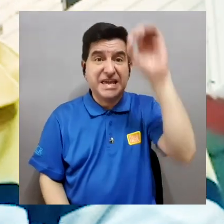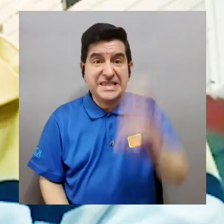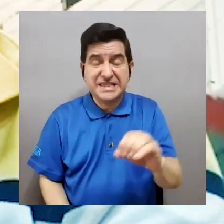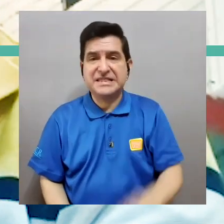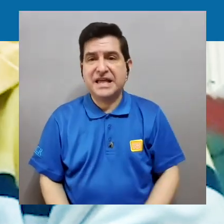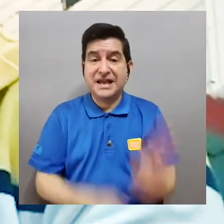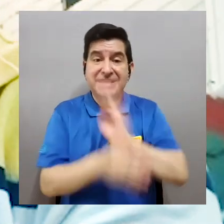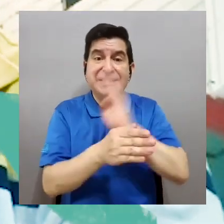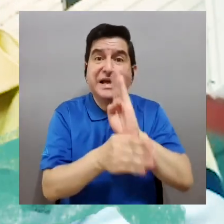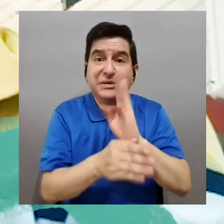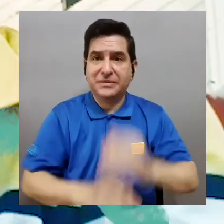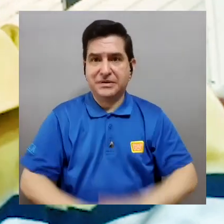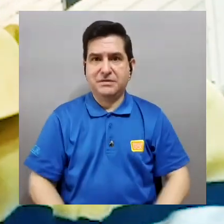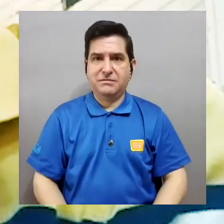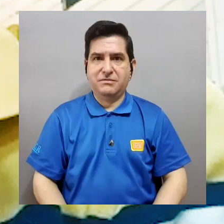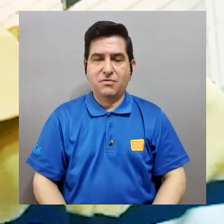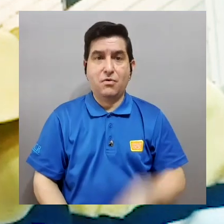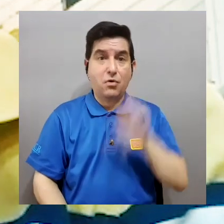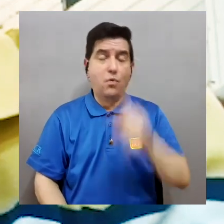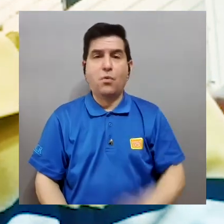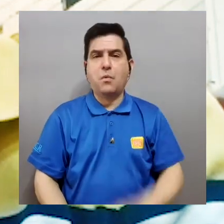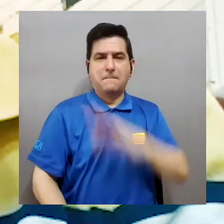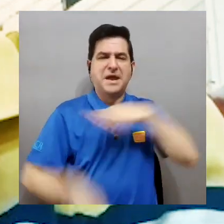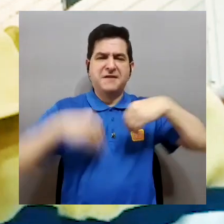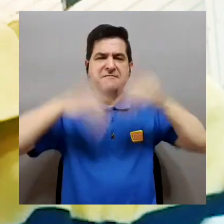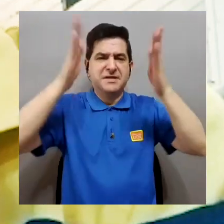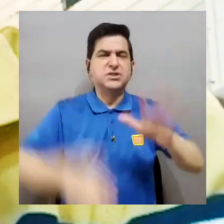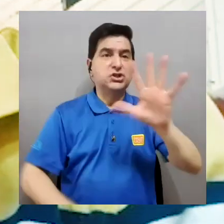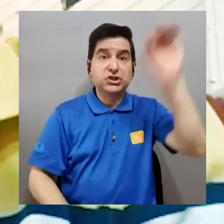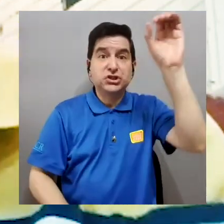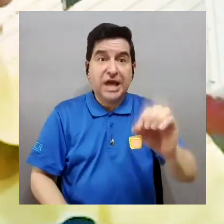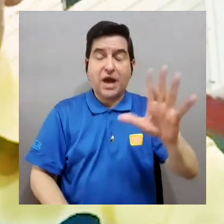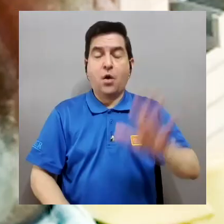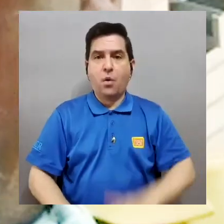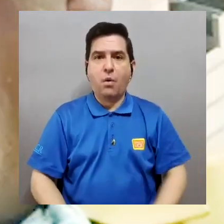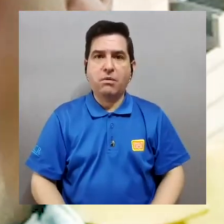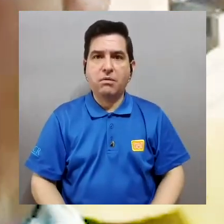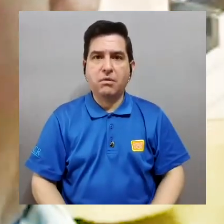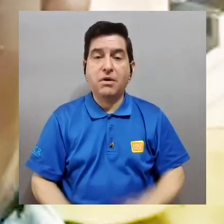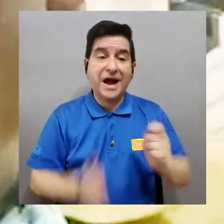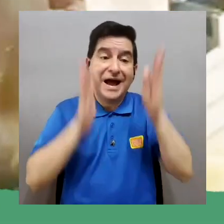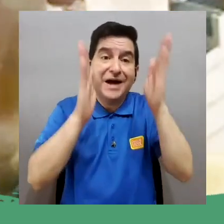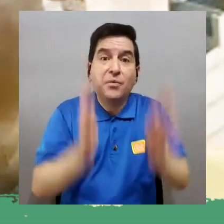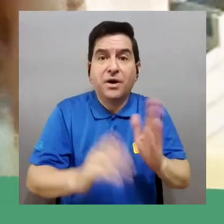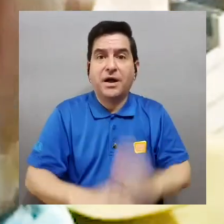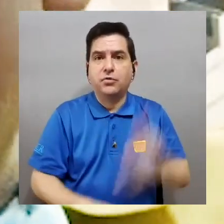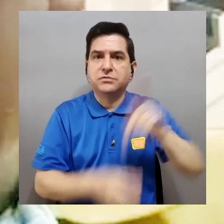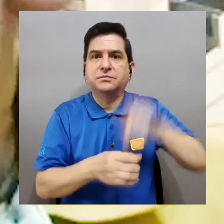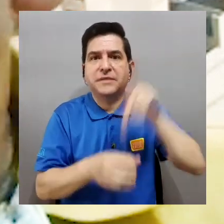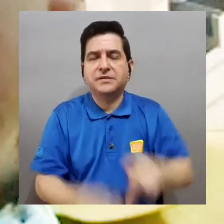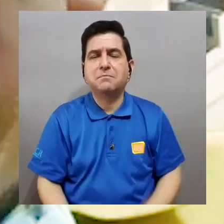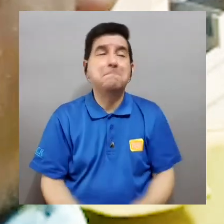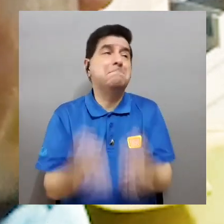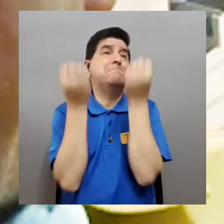del banco y una comisión de un vendedor un 5%, abogados, y hay